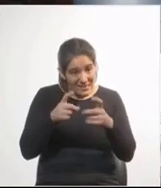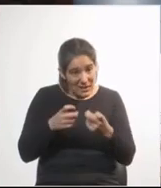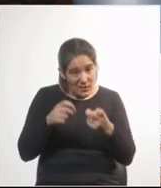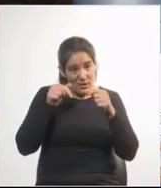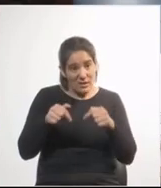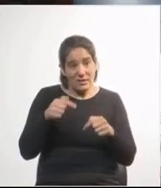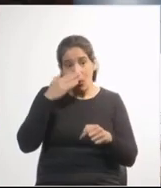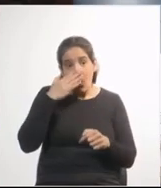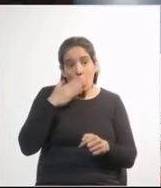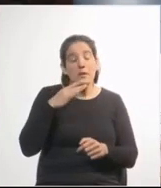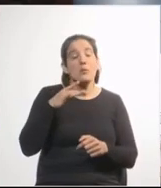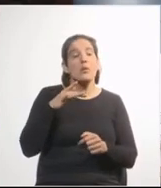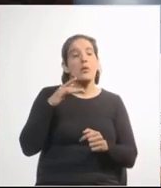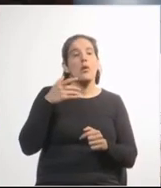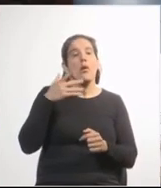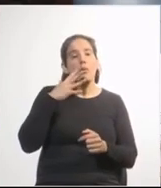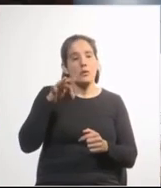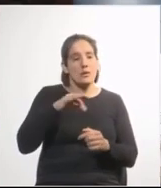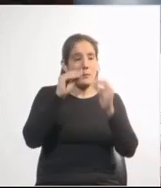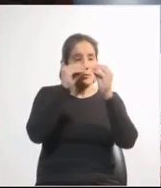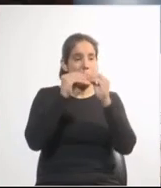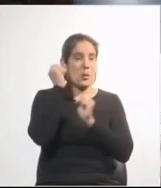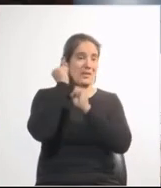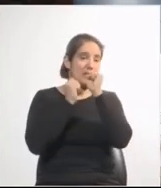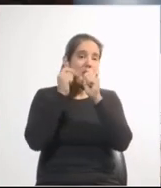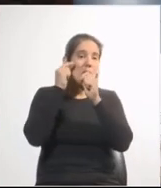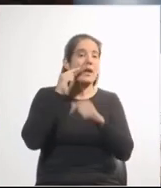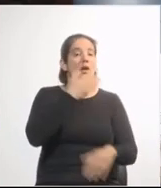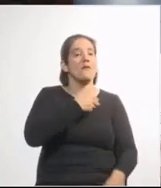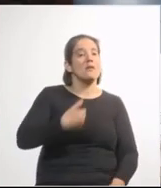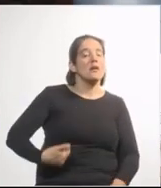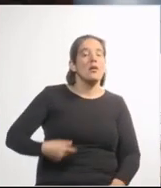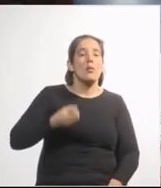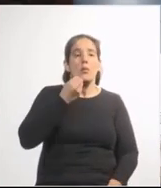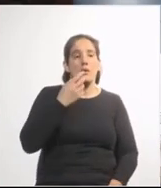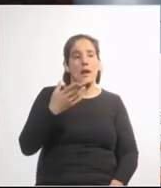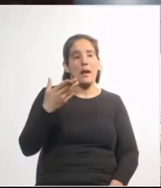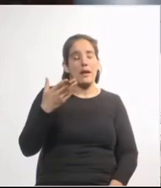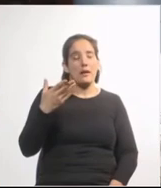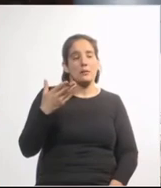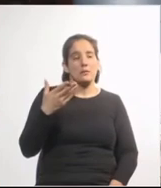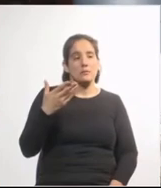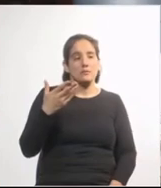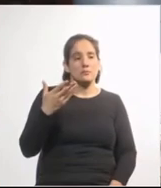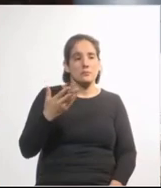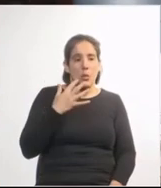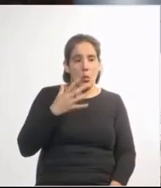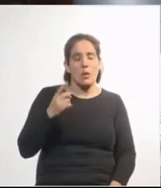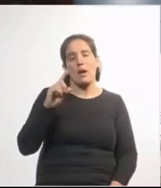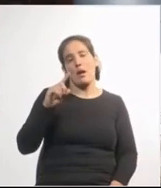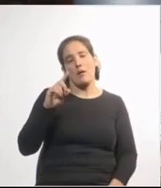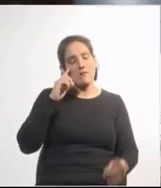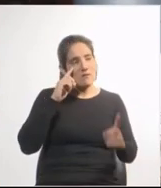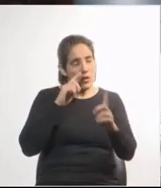en esta última oportunidad presupuestal el Gobierno estableciera una prioridad en la asignación